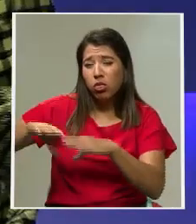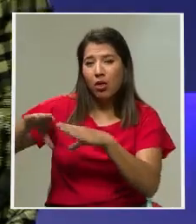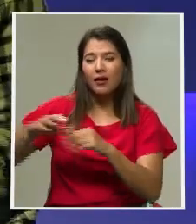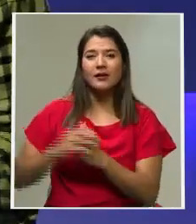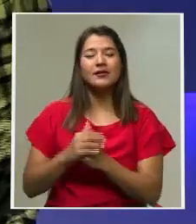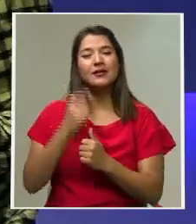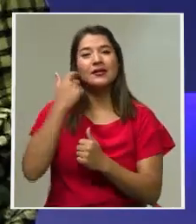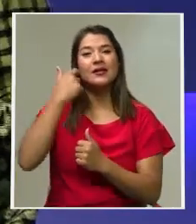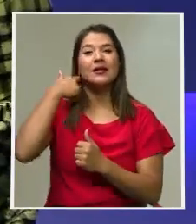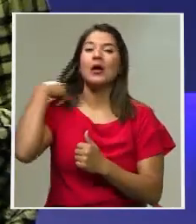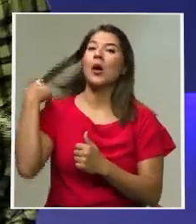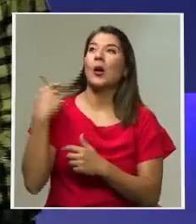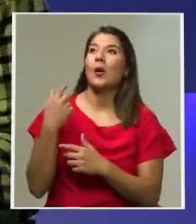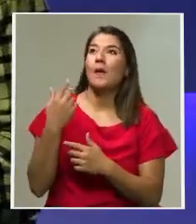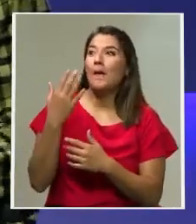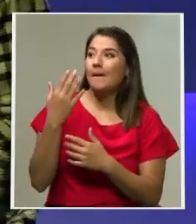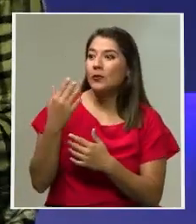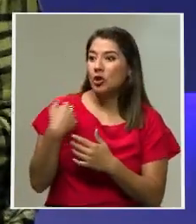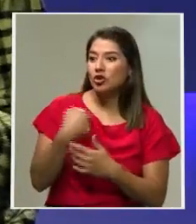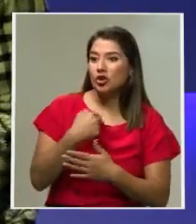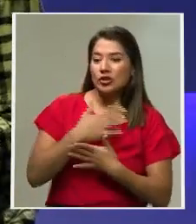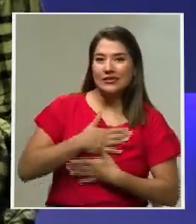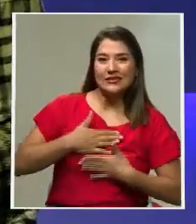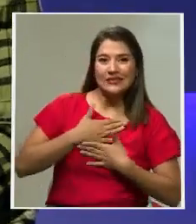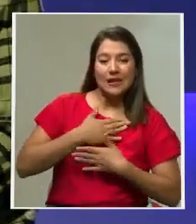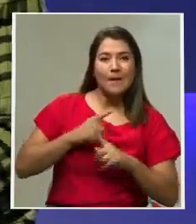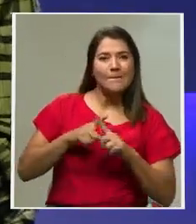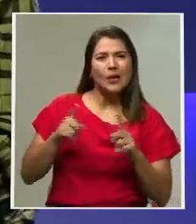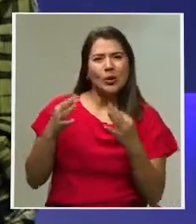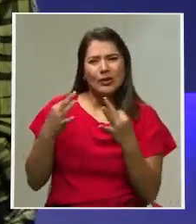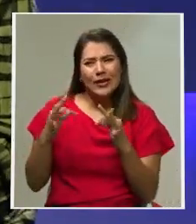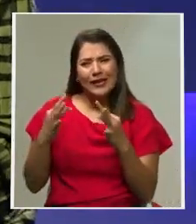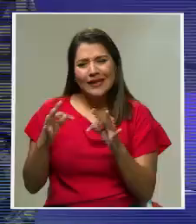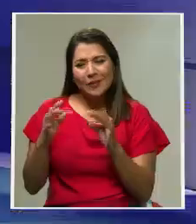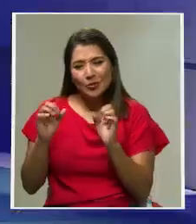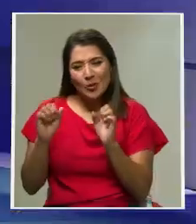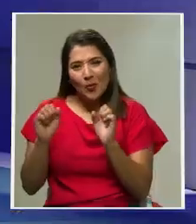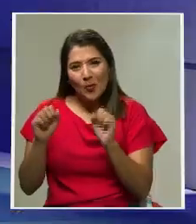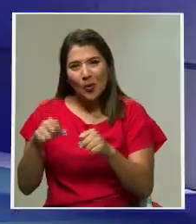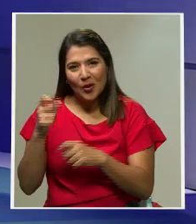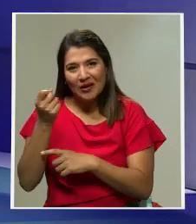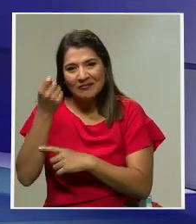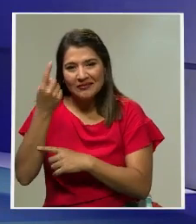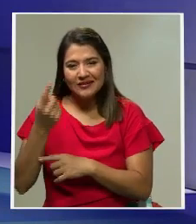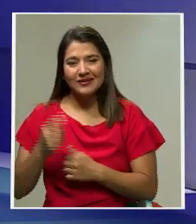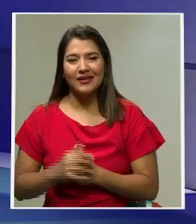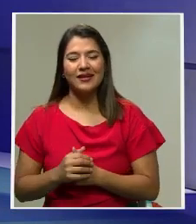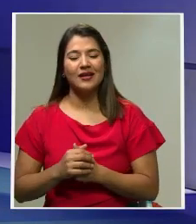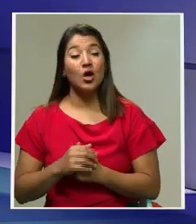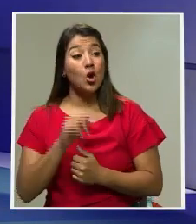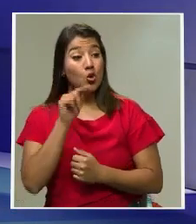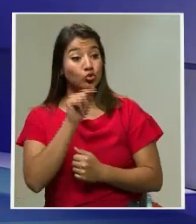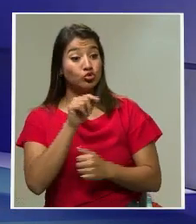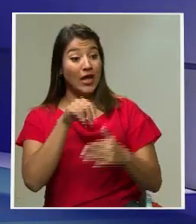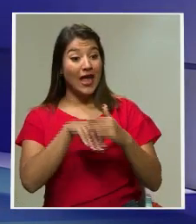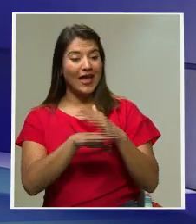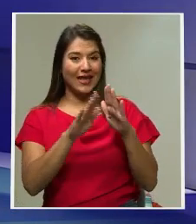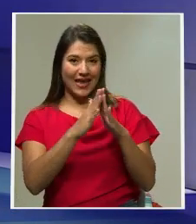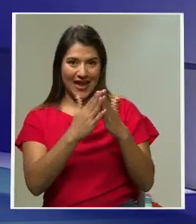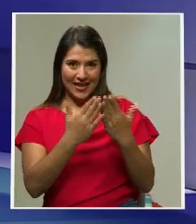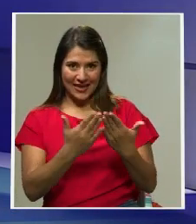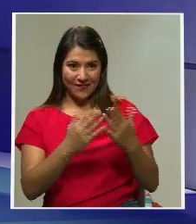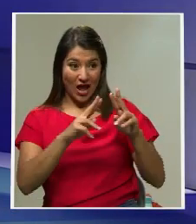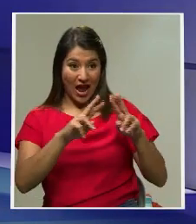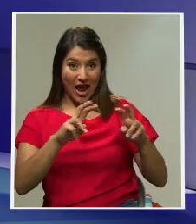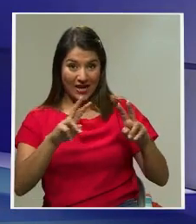disfrute, ¿verdad? Ligado a ese disfrute, pero tratando también de descifrar la cultura a partir de las series. Vos en el libro analizás The